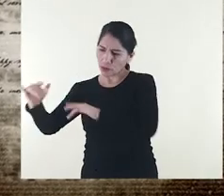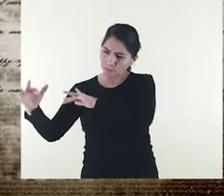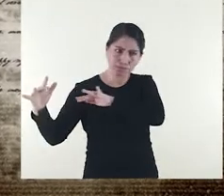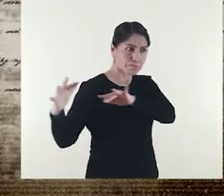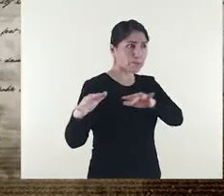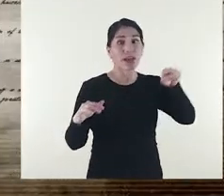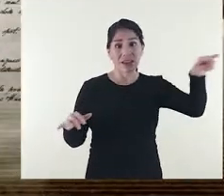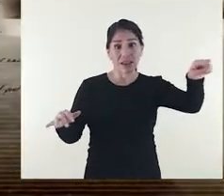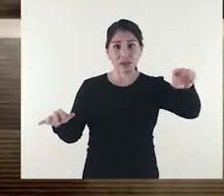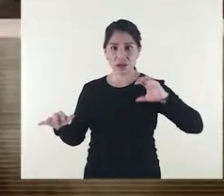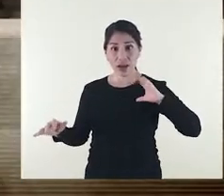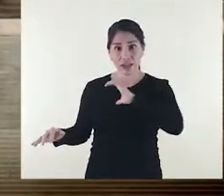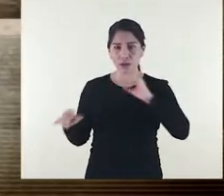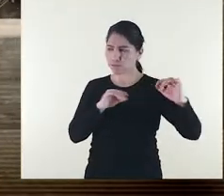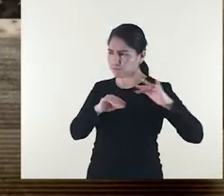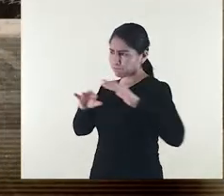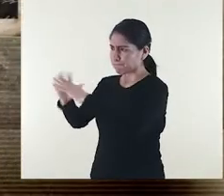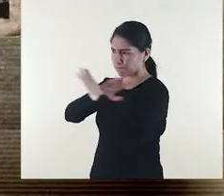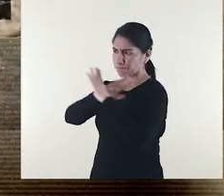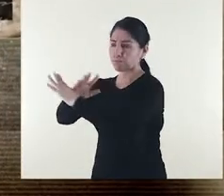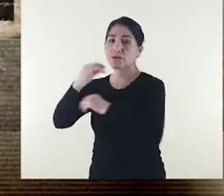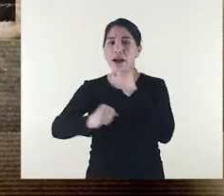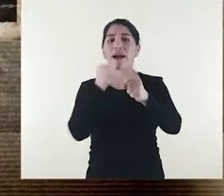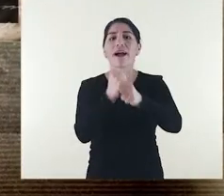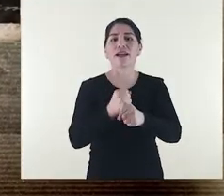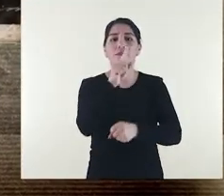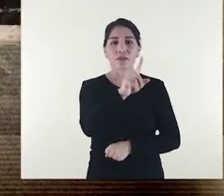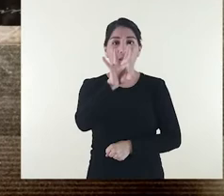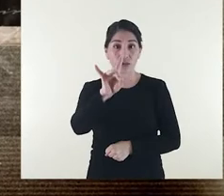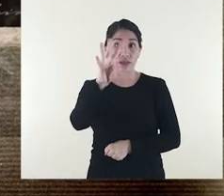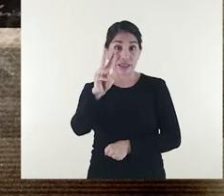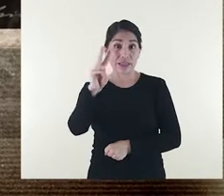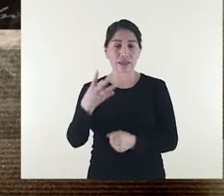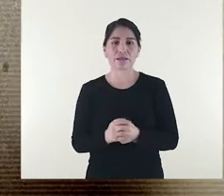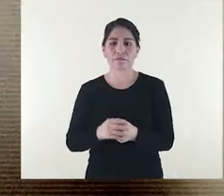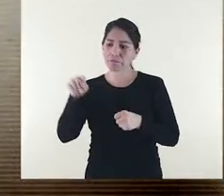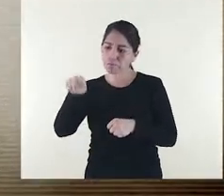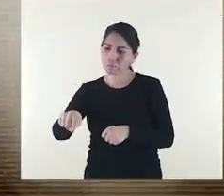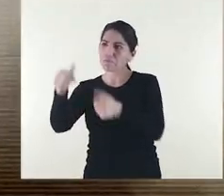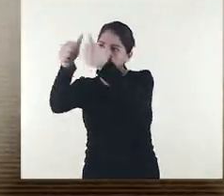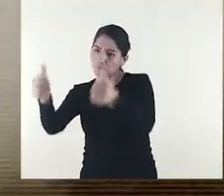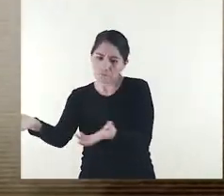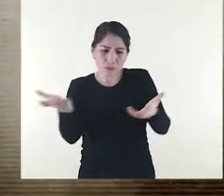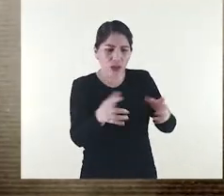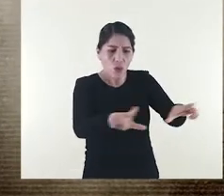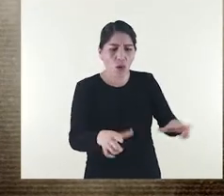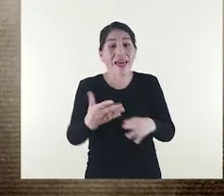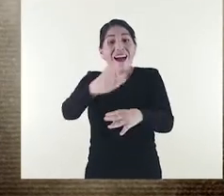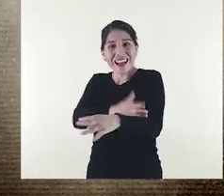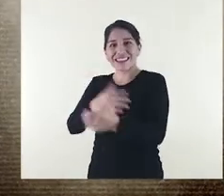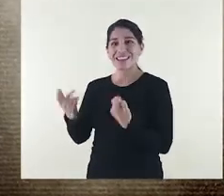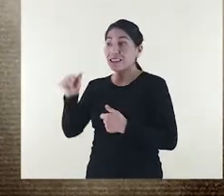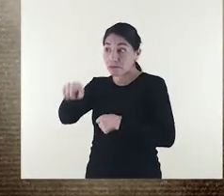que la escuadra española bombardea al Callao, que se defiende heroicamente en 1866. Antes de definirse el espacio en el